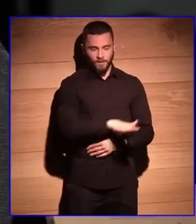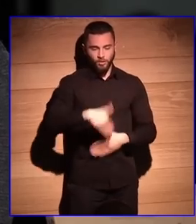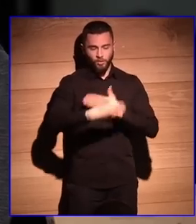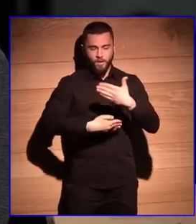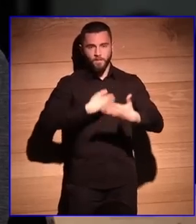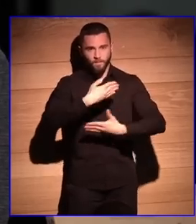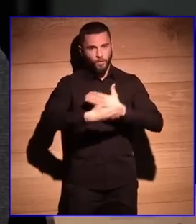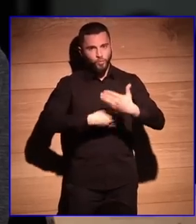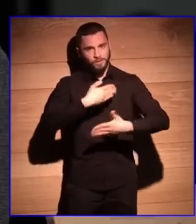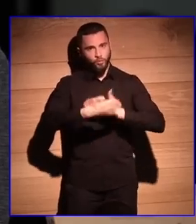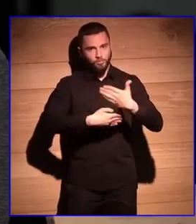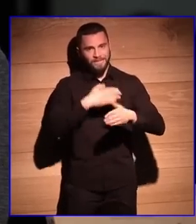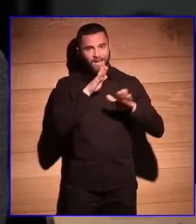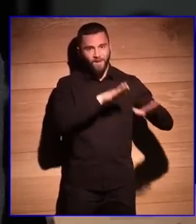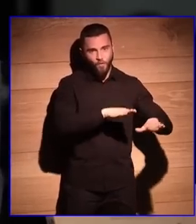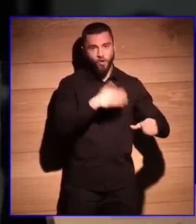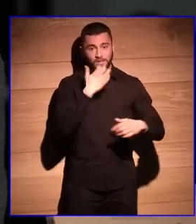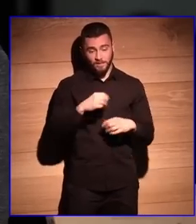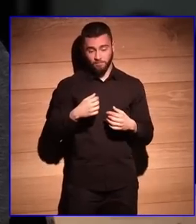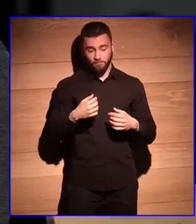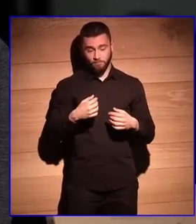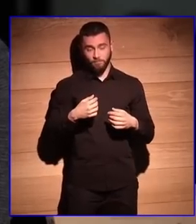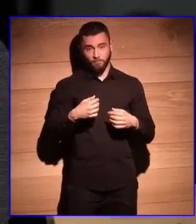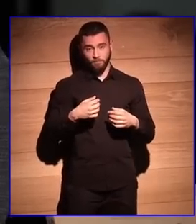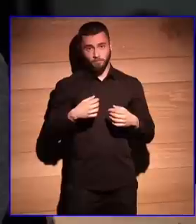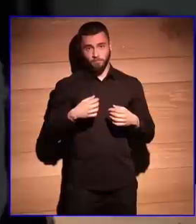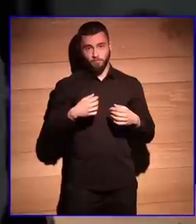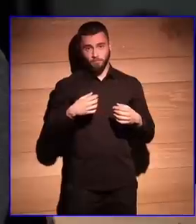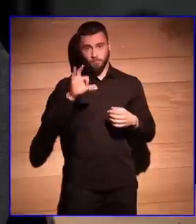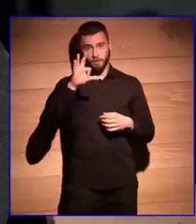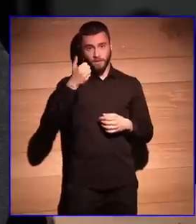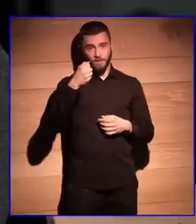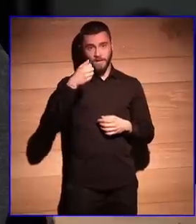y que sí que se pone a favor. Y que cuando empiezan a hablar... Como Sabina es